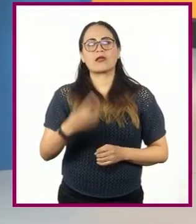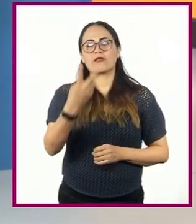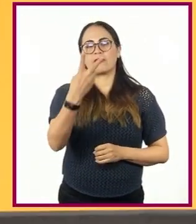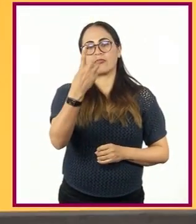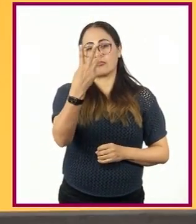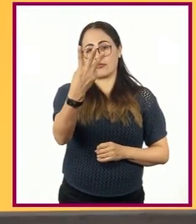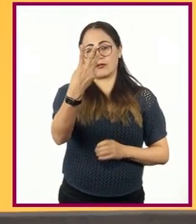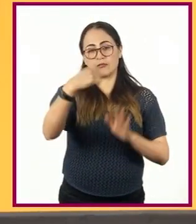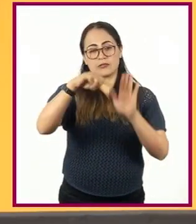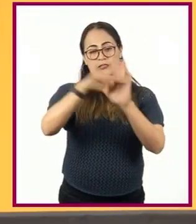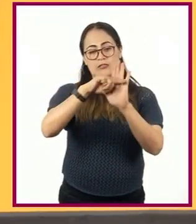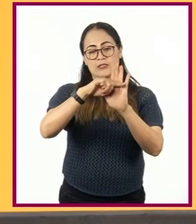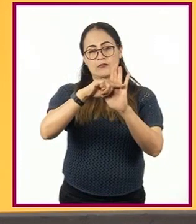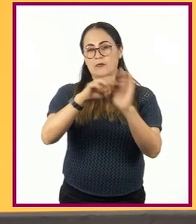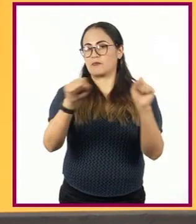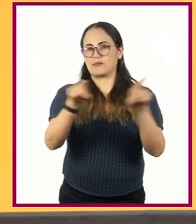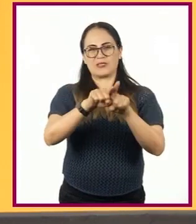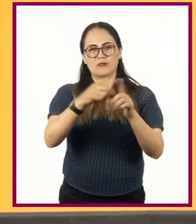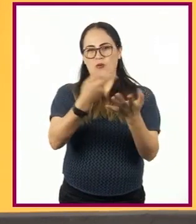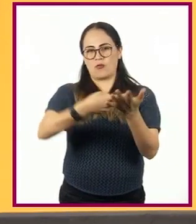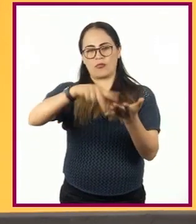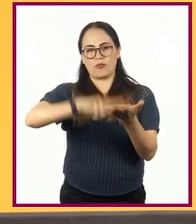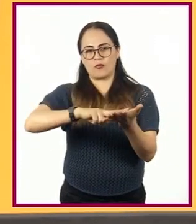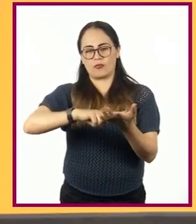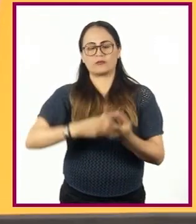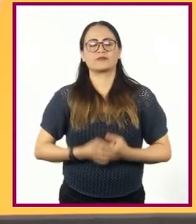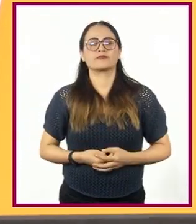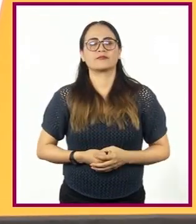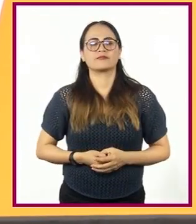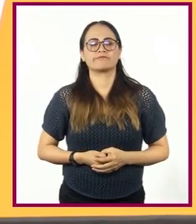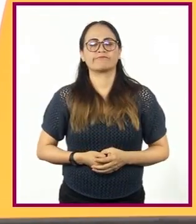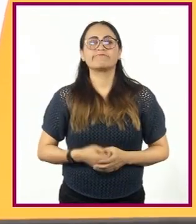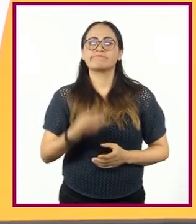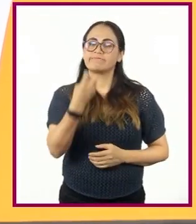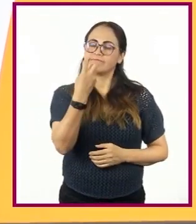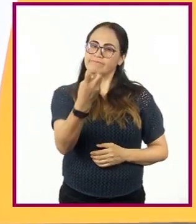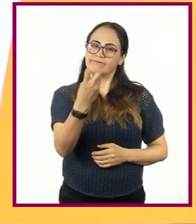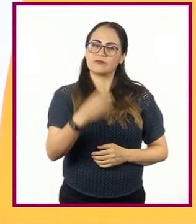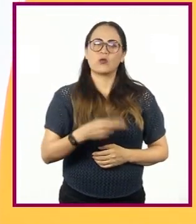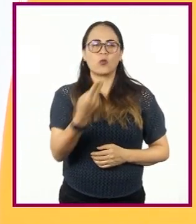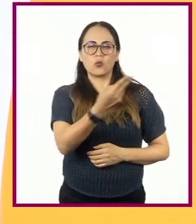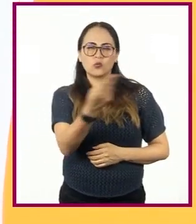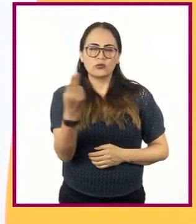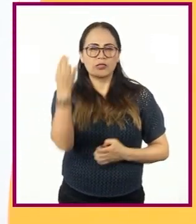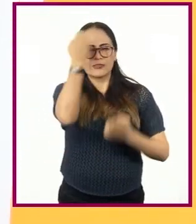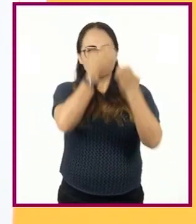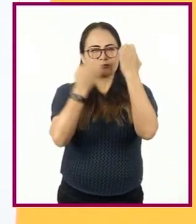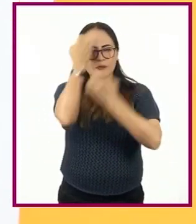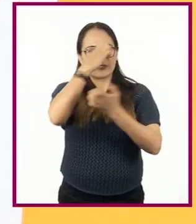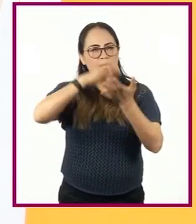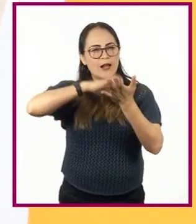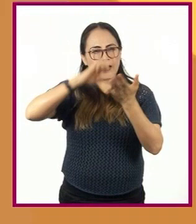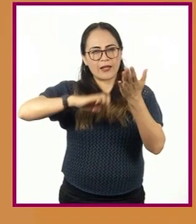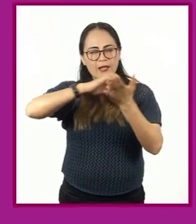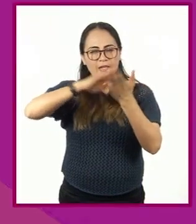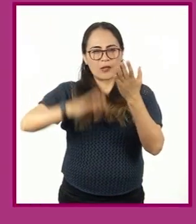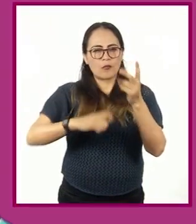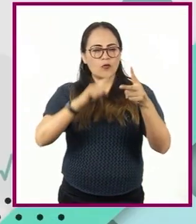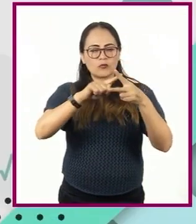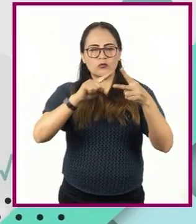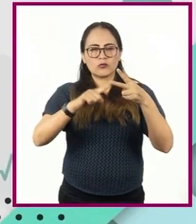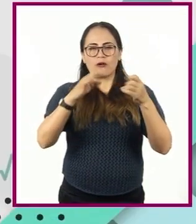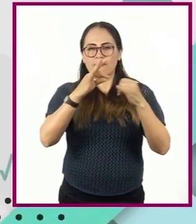negativo. Así es, profesora Pamela. Les invito a que analicemos el último par de oraciones